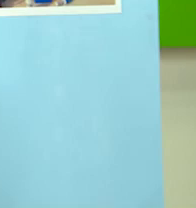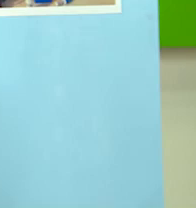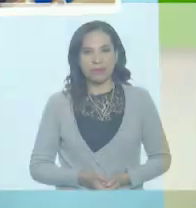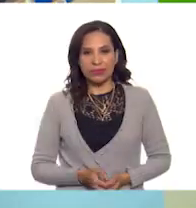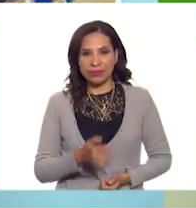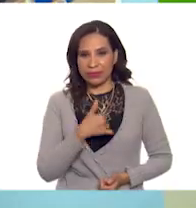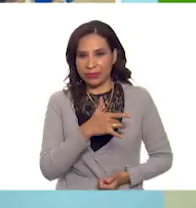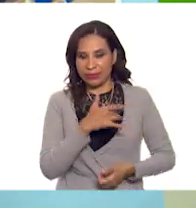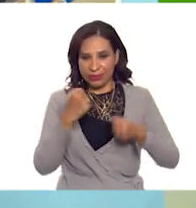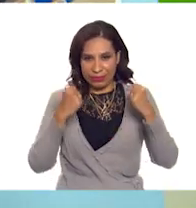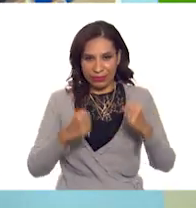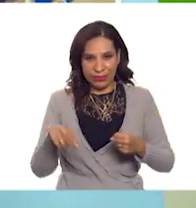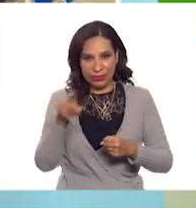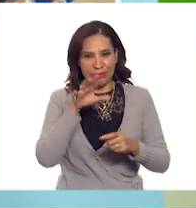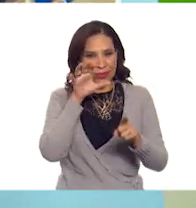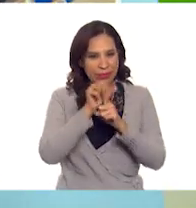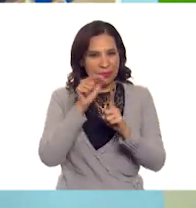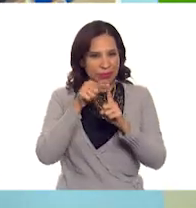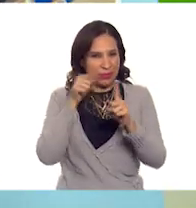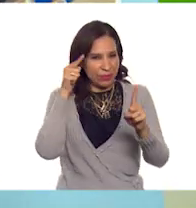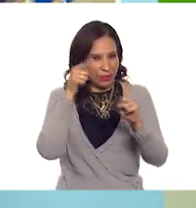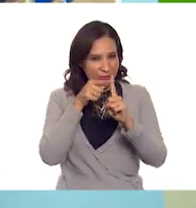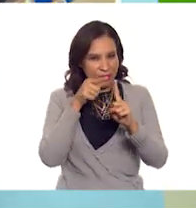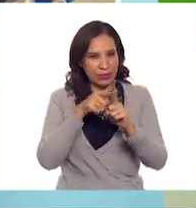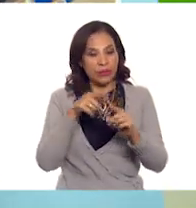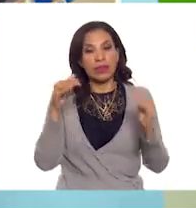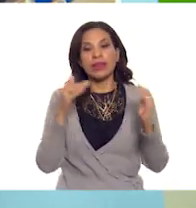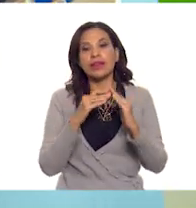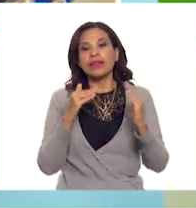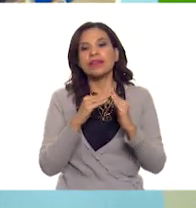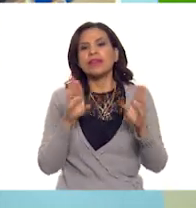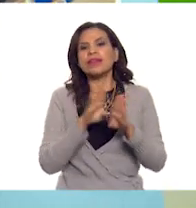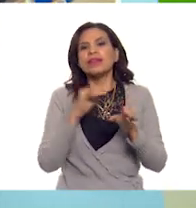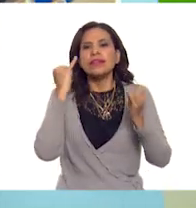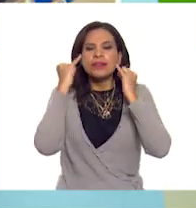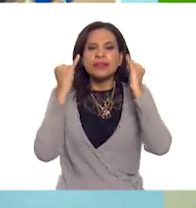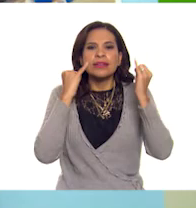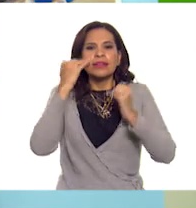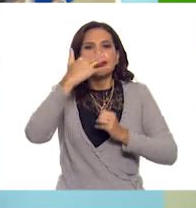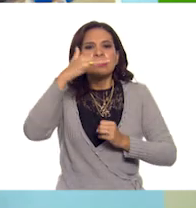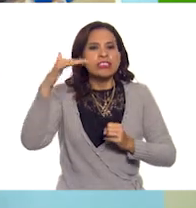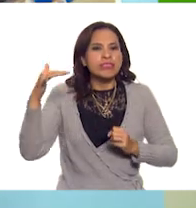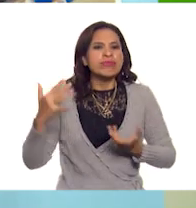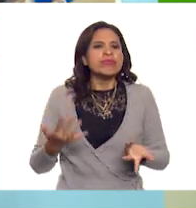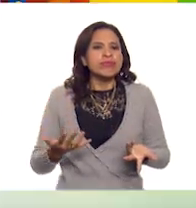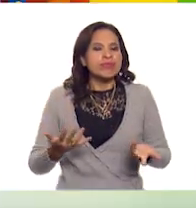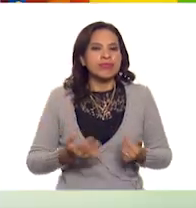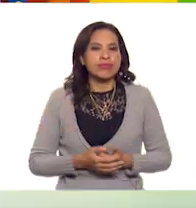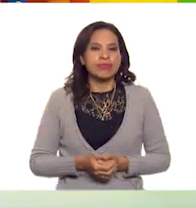Estoy segura de que lograrán cumplir sus metas. En casa, ¿cómo se imaginan de grandes?